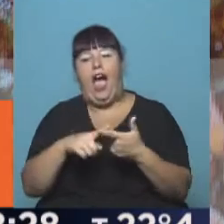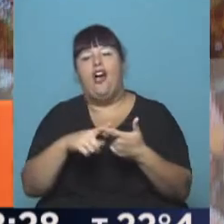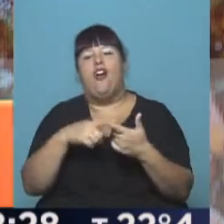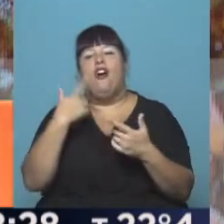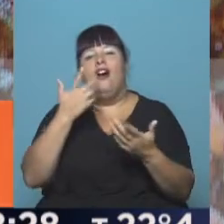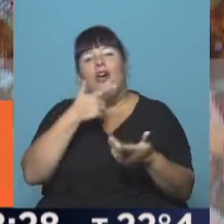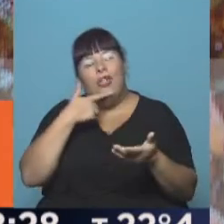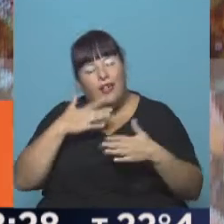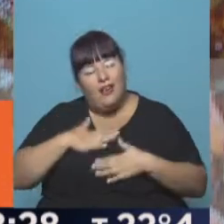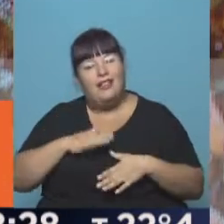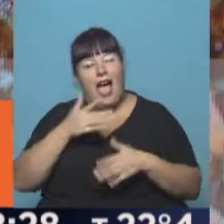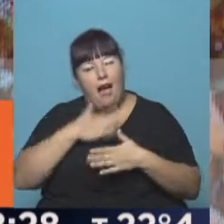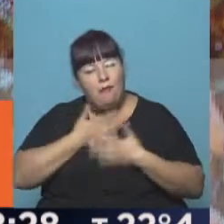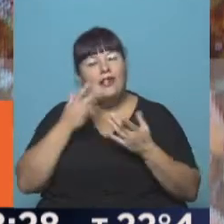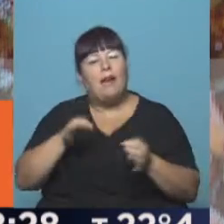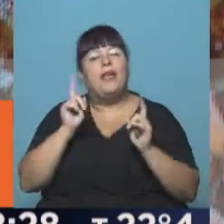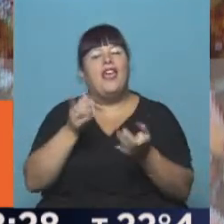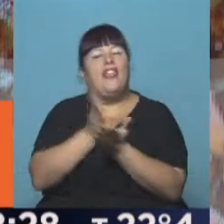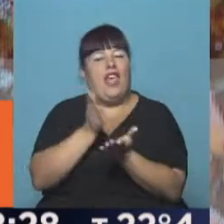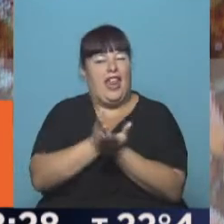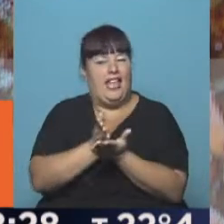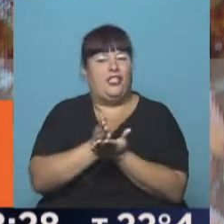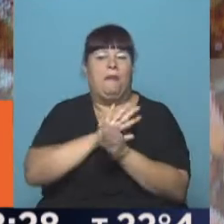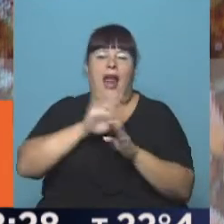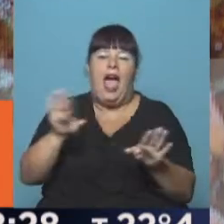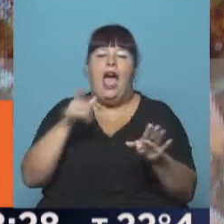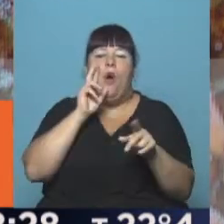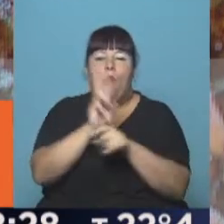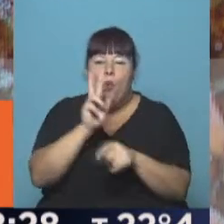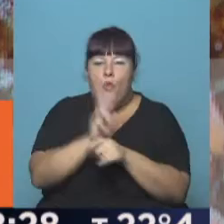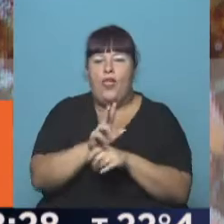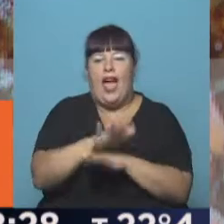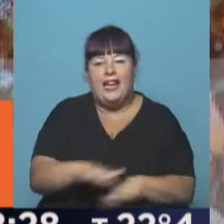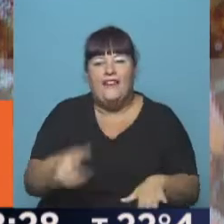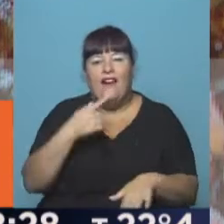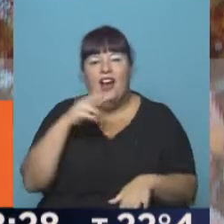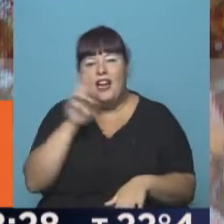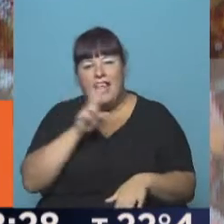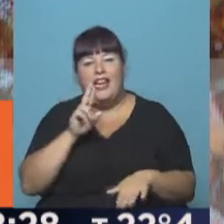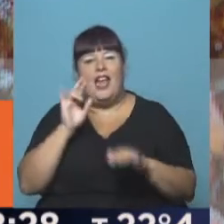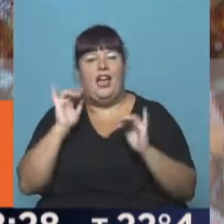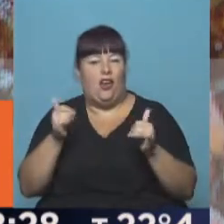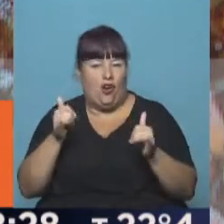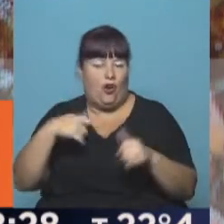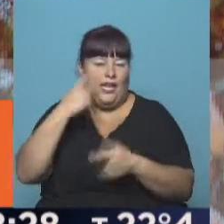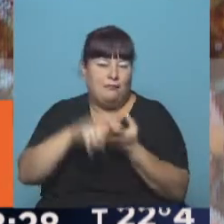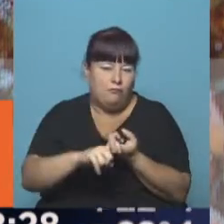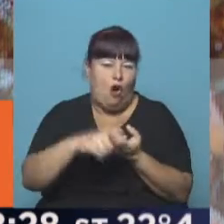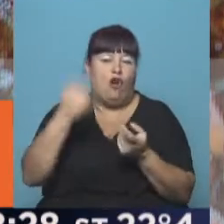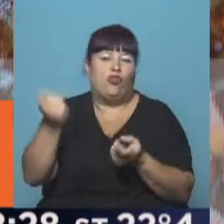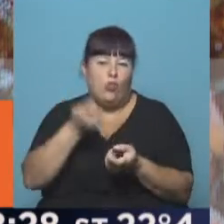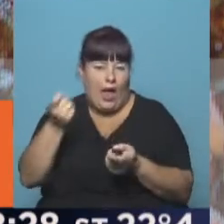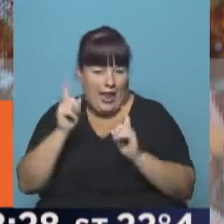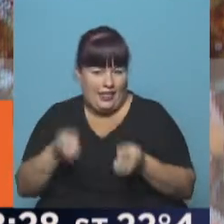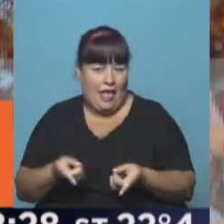tengan ternura y además tengan derechos para apartarse para el cuidado de niñas, niños, y de sus mujeres y de sus